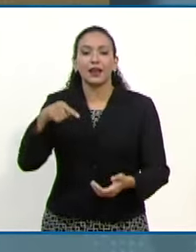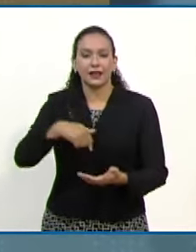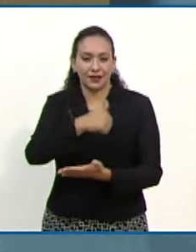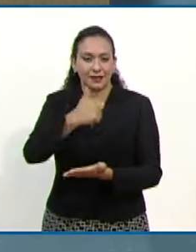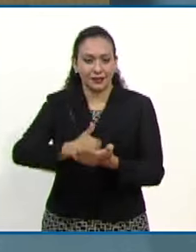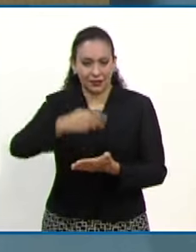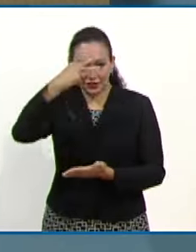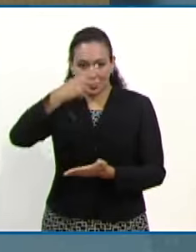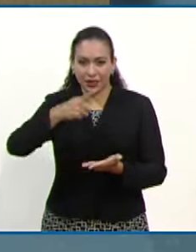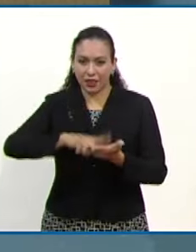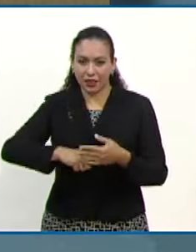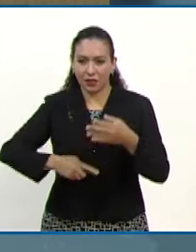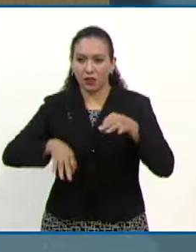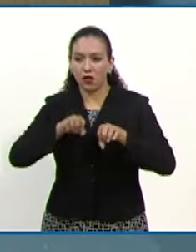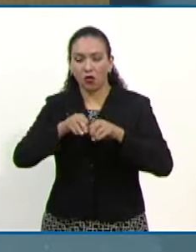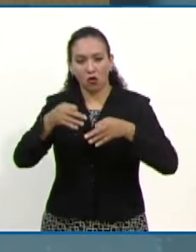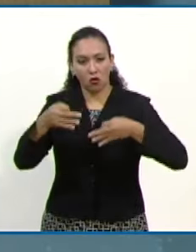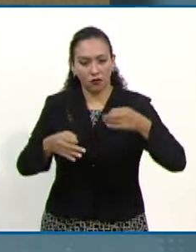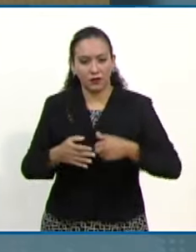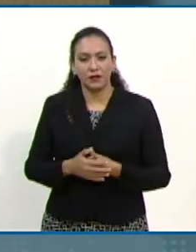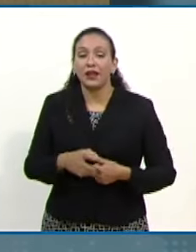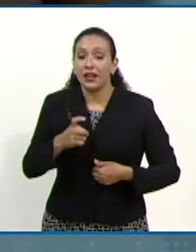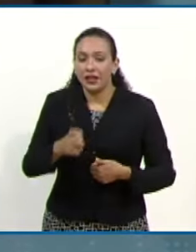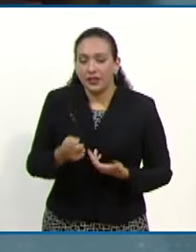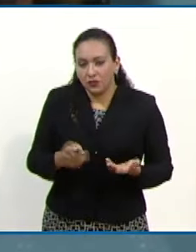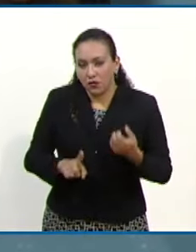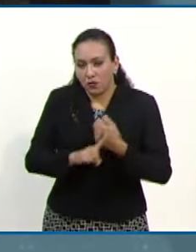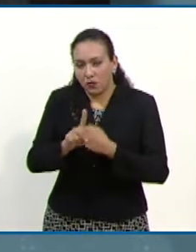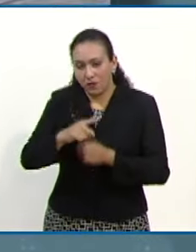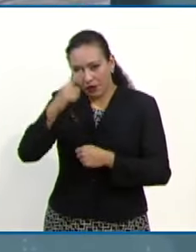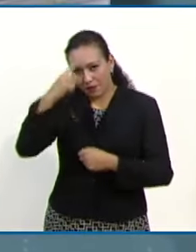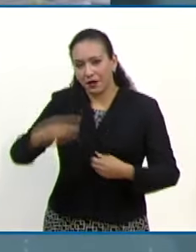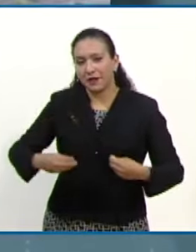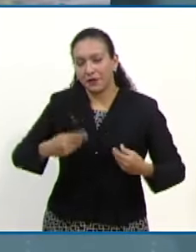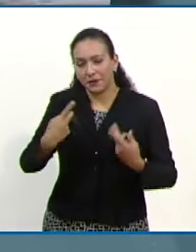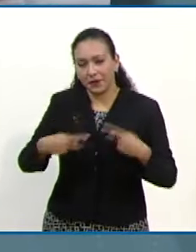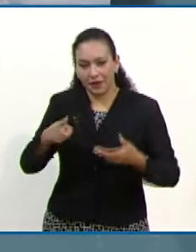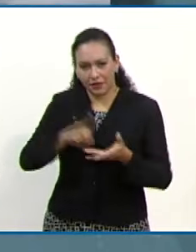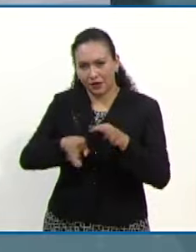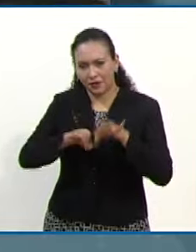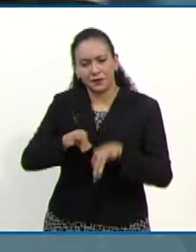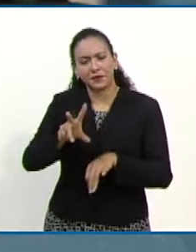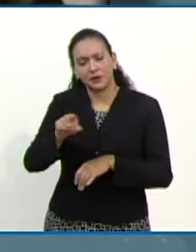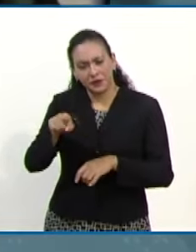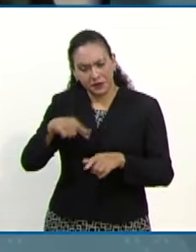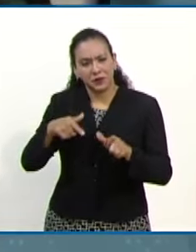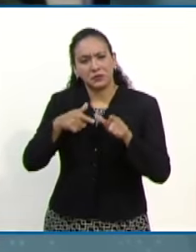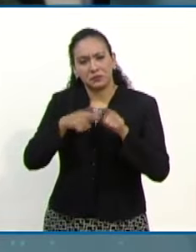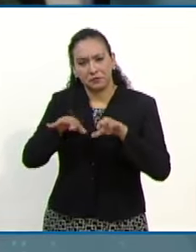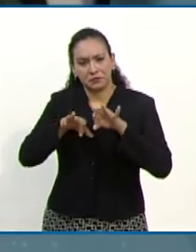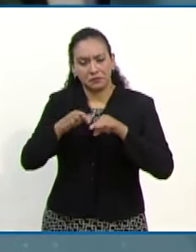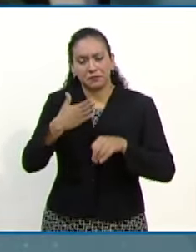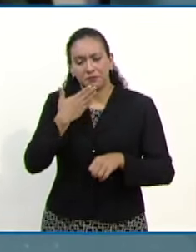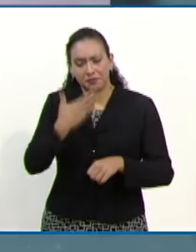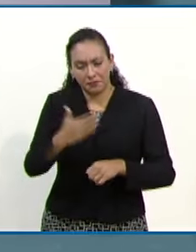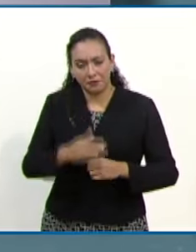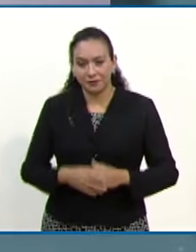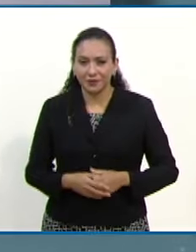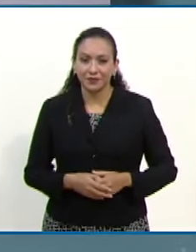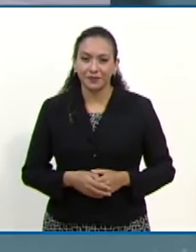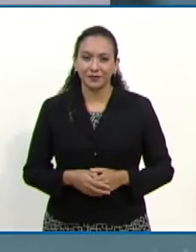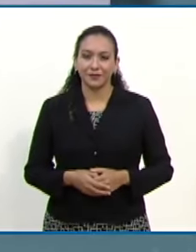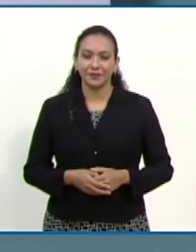México, sin que afecte la estabilidad laboral y la calidad de vida del personal jurisdiccional, aseguró el magistrado presidente